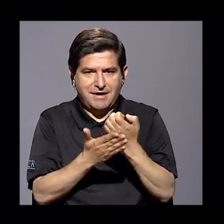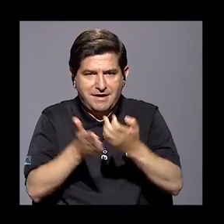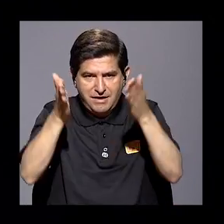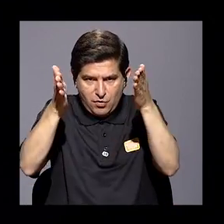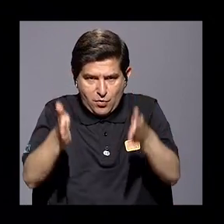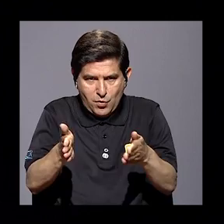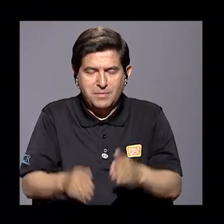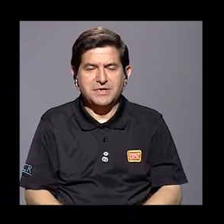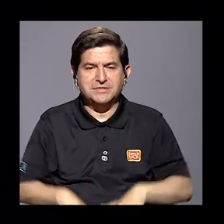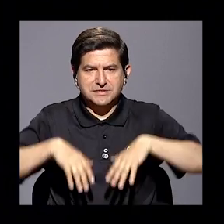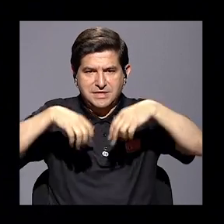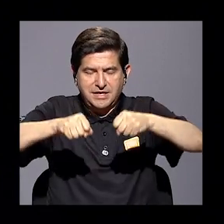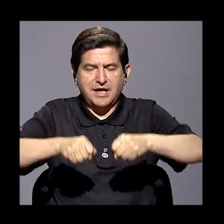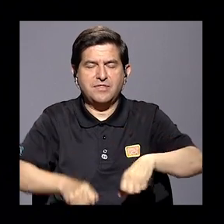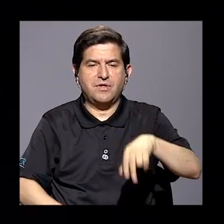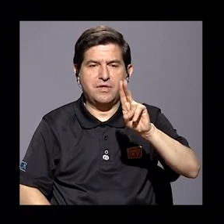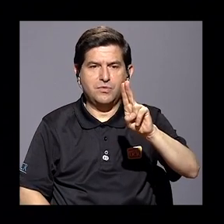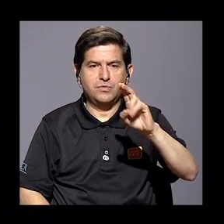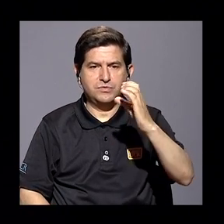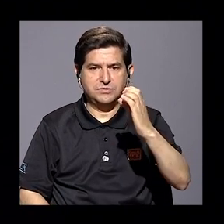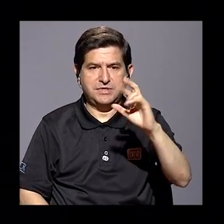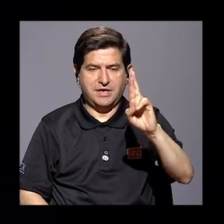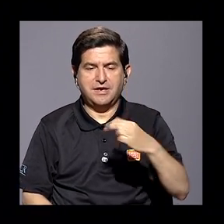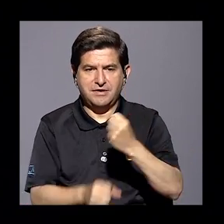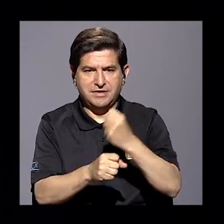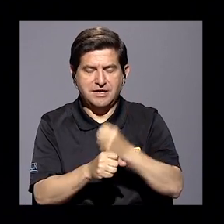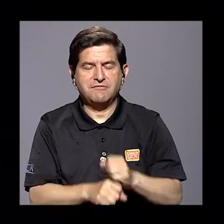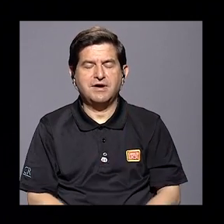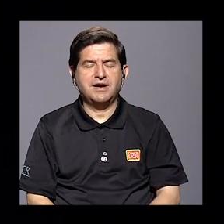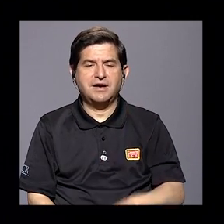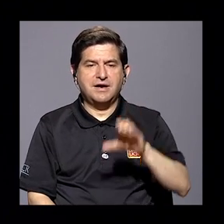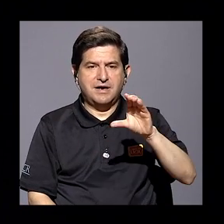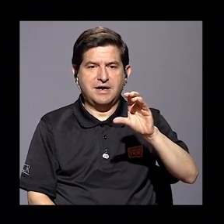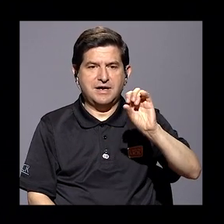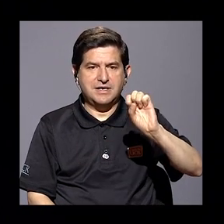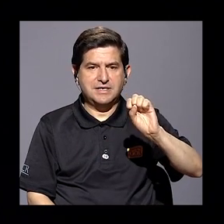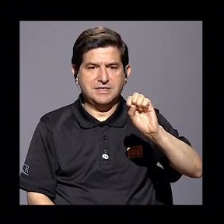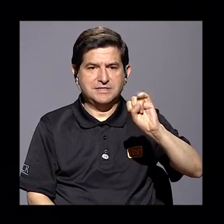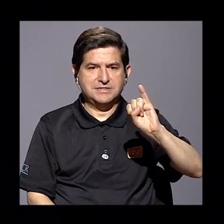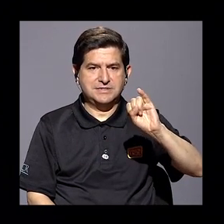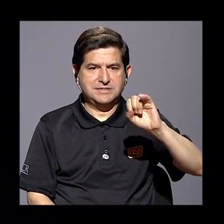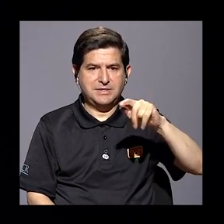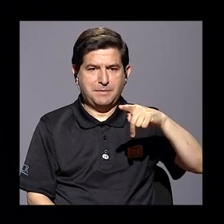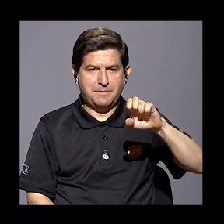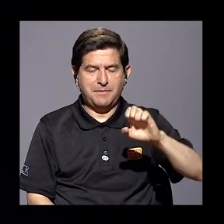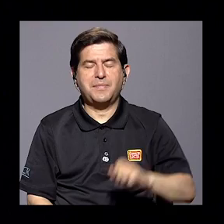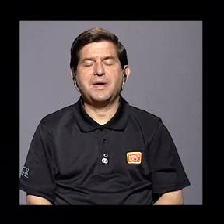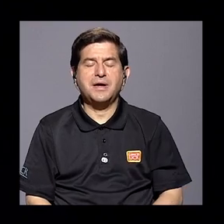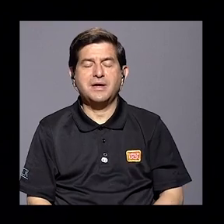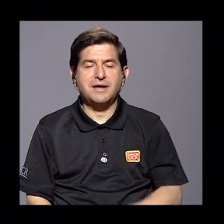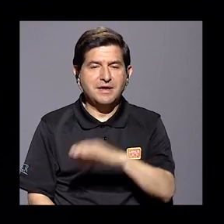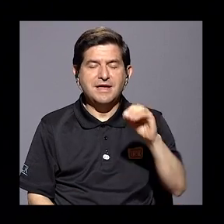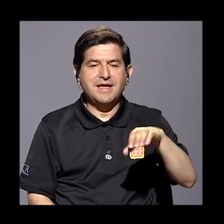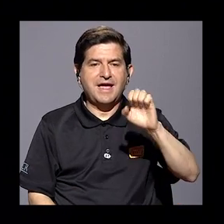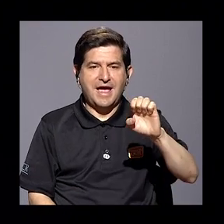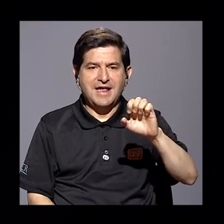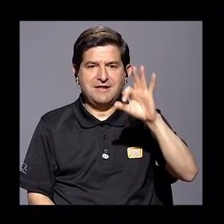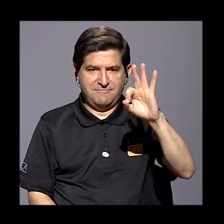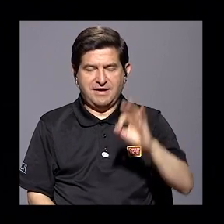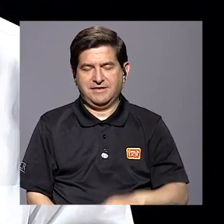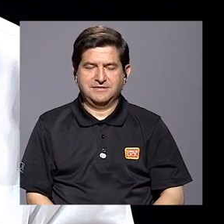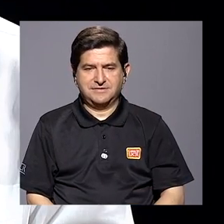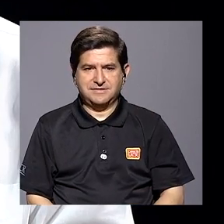economista graduado en la universidad de costa rica trabaja en el simple la universidad nacional de heredia y el in fine